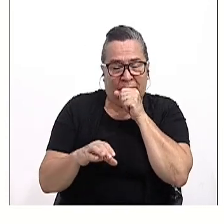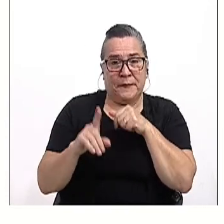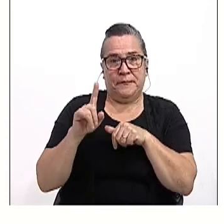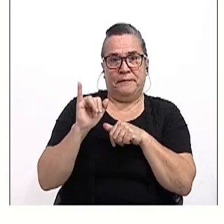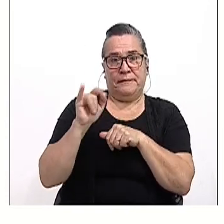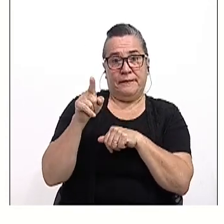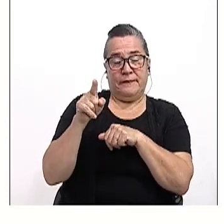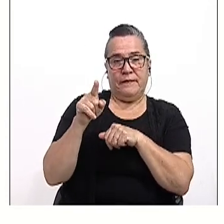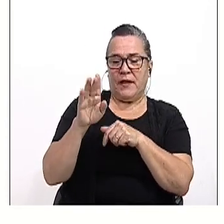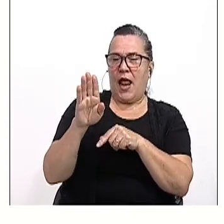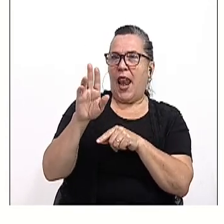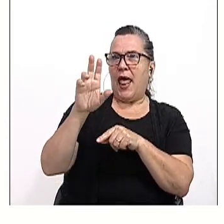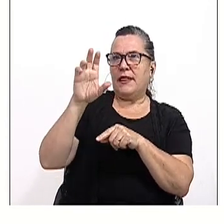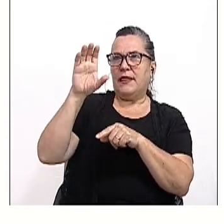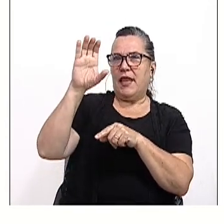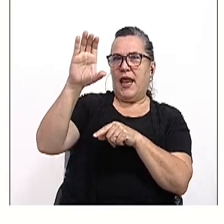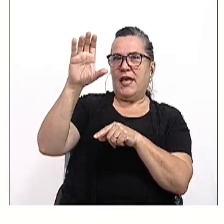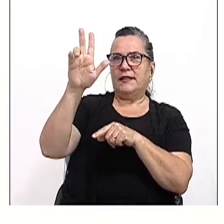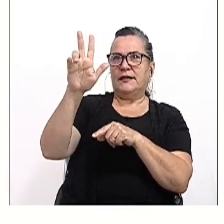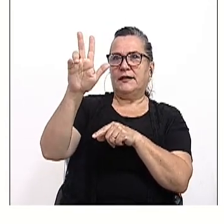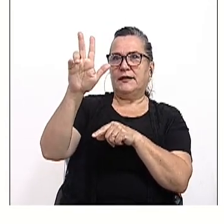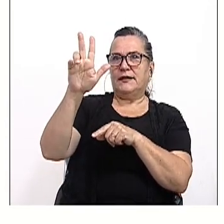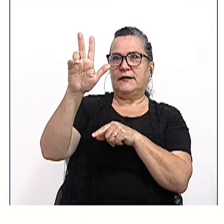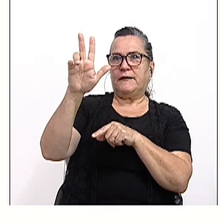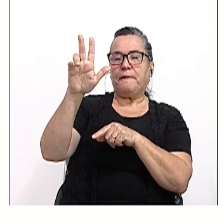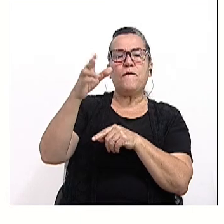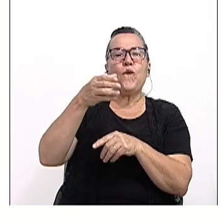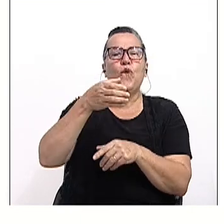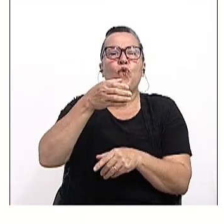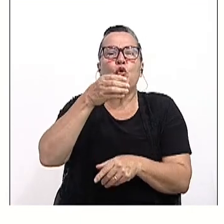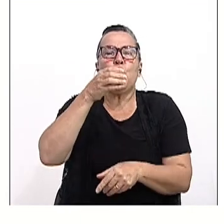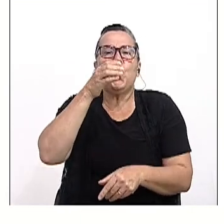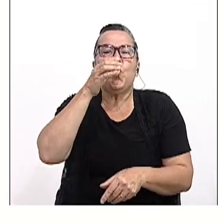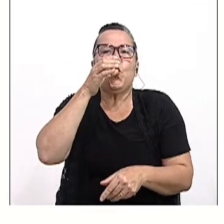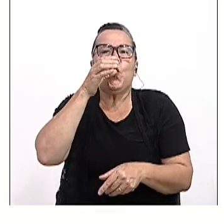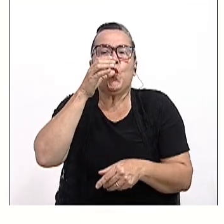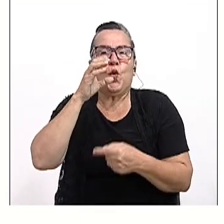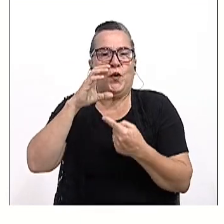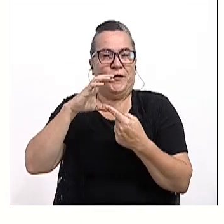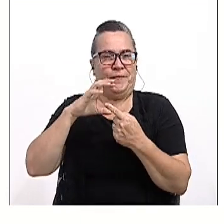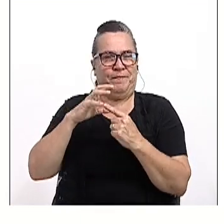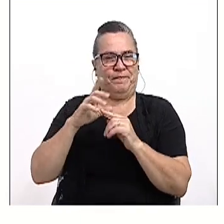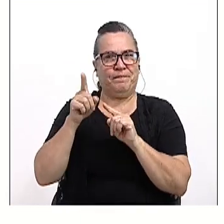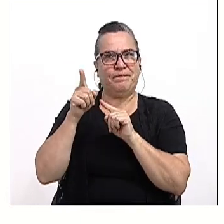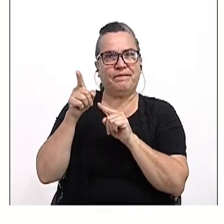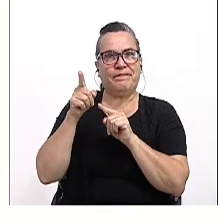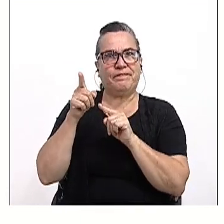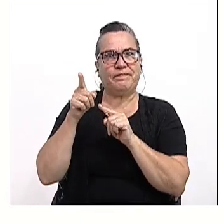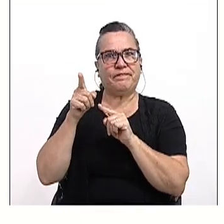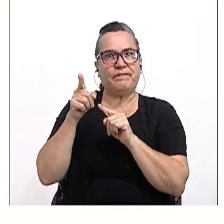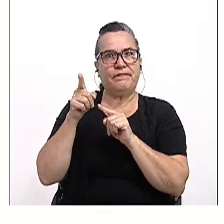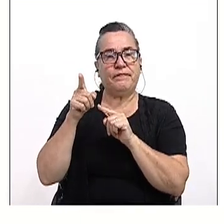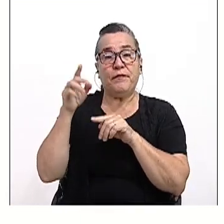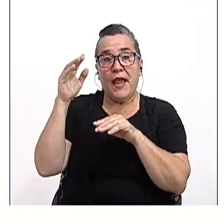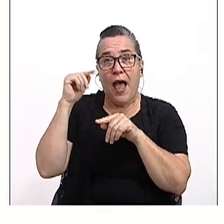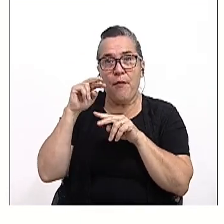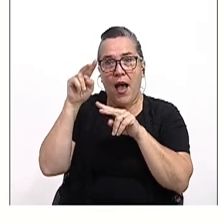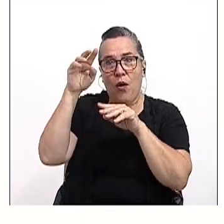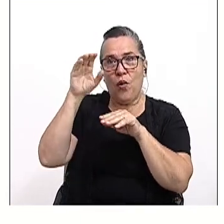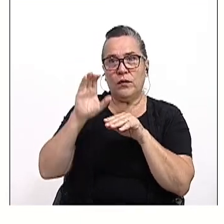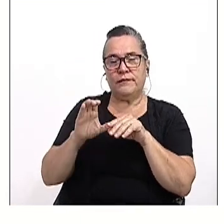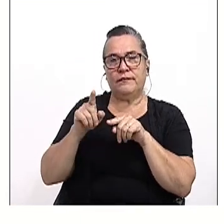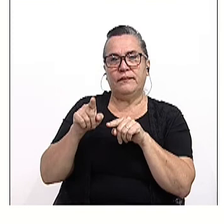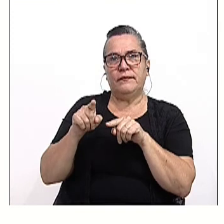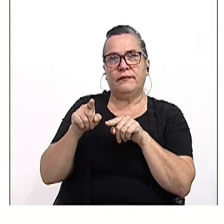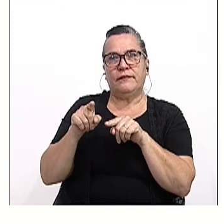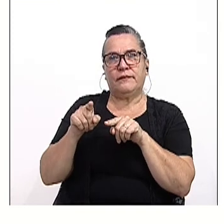vuelta a la cartita 3 de arriba, un delicioso jugo, y abajo, en la tercera